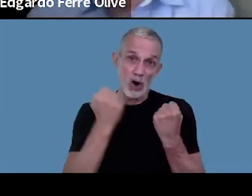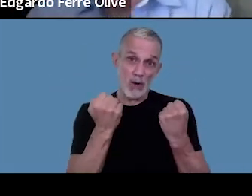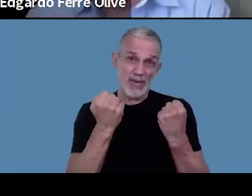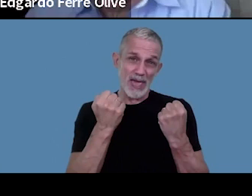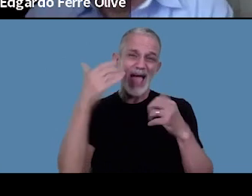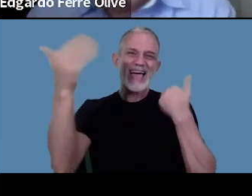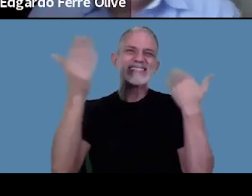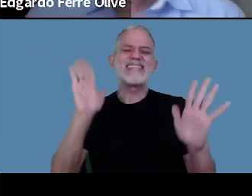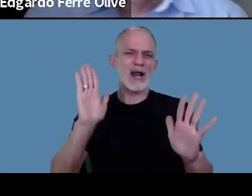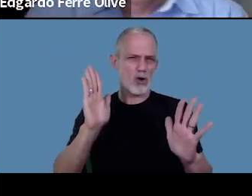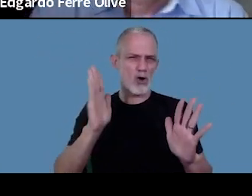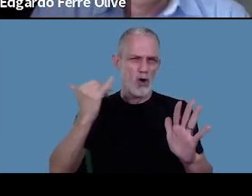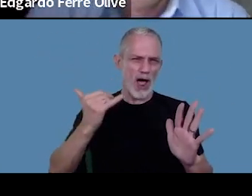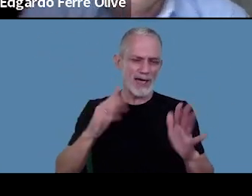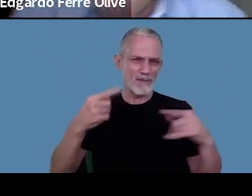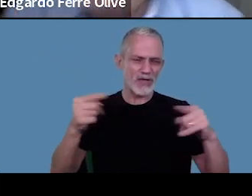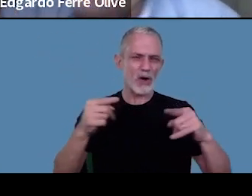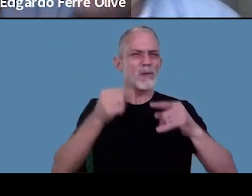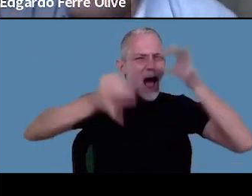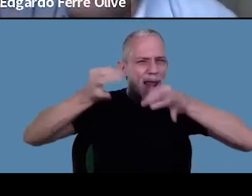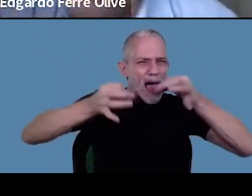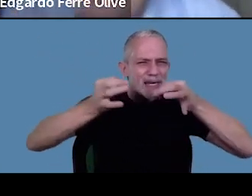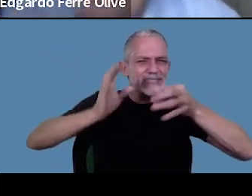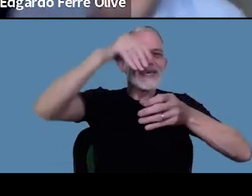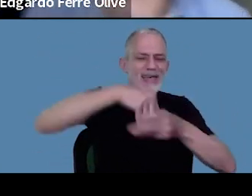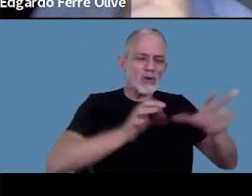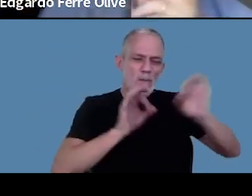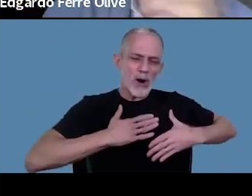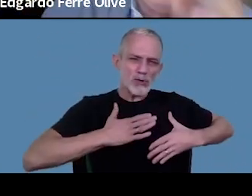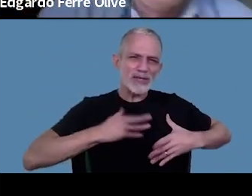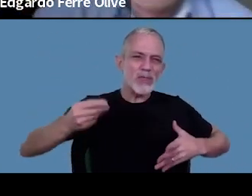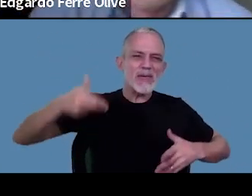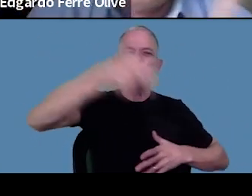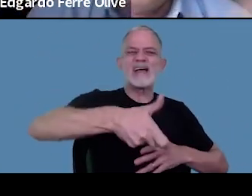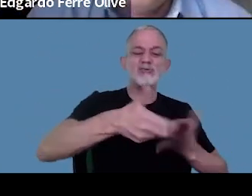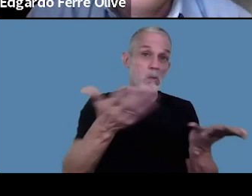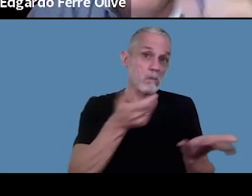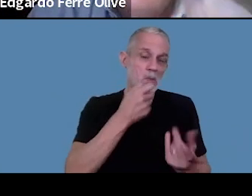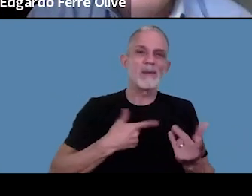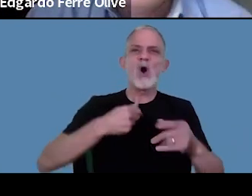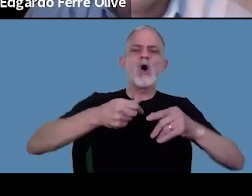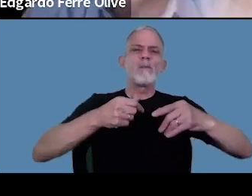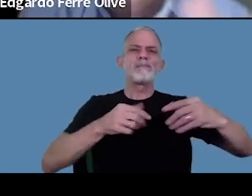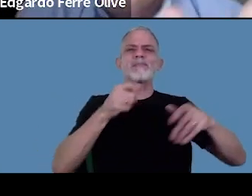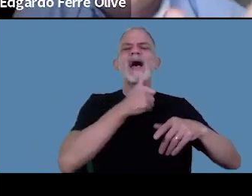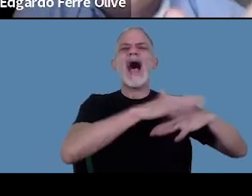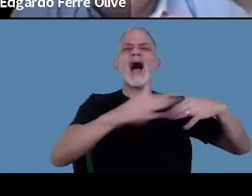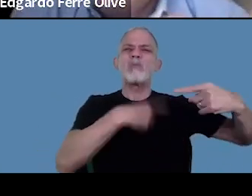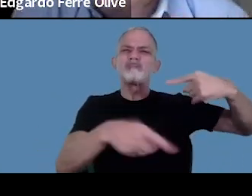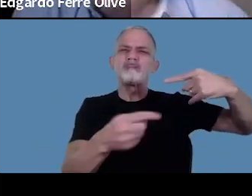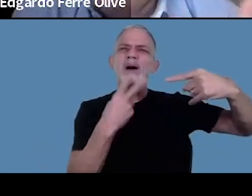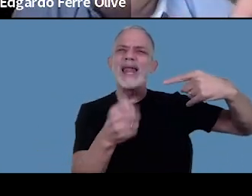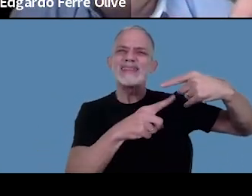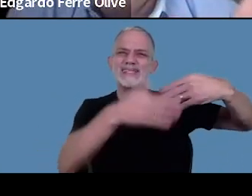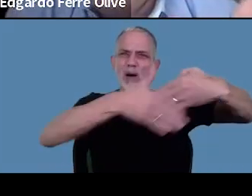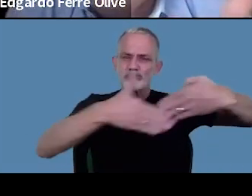externas que se producen? Hay que analizarlas dentro de los proyectos de inversión. Porque si yo hago una represa, ¿qué puede pasar? Puede pasar que todo esté perfecto,